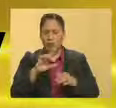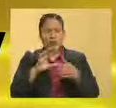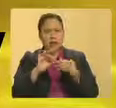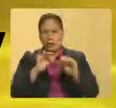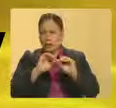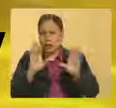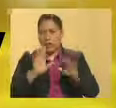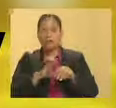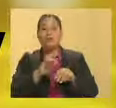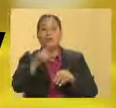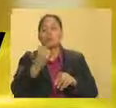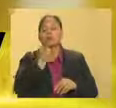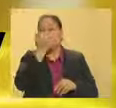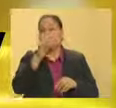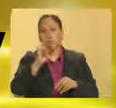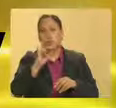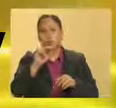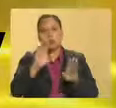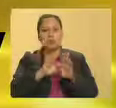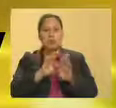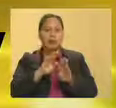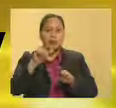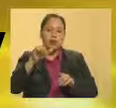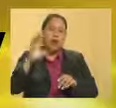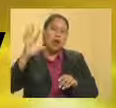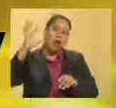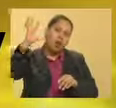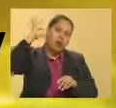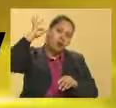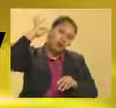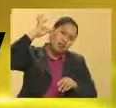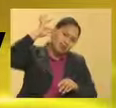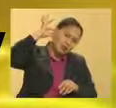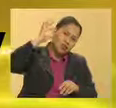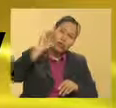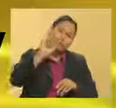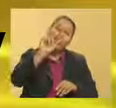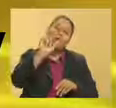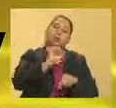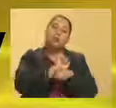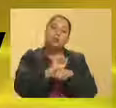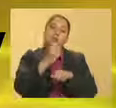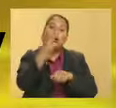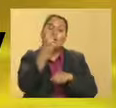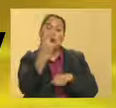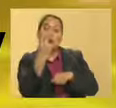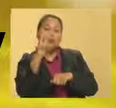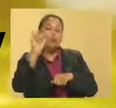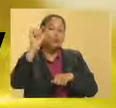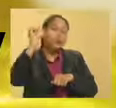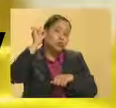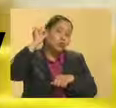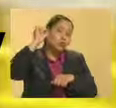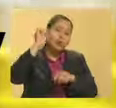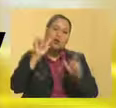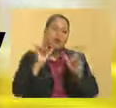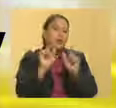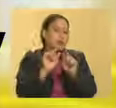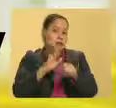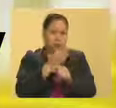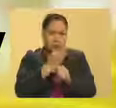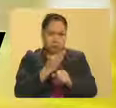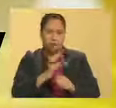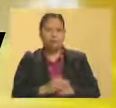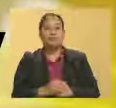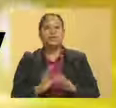casita no nadie vaya a cometer el error de dejarse ir el gotero de alcohol, es muy suavecito. No, una o dos gotas nada más. Uh-huh. ¿Okay?